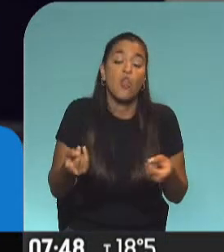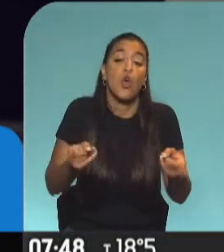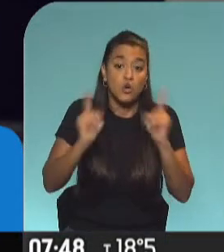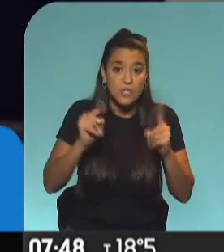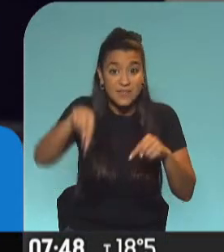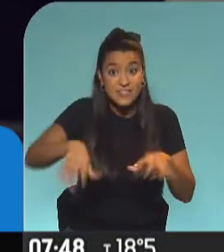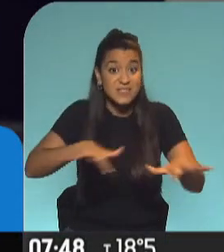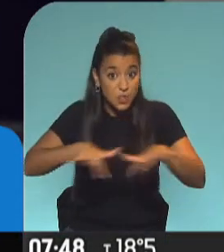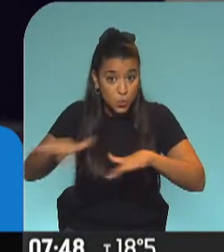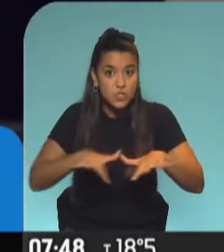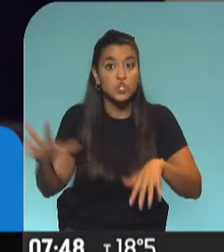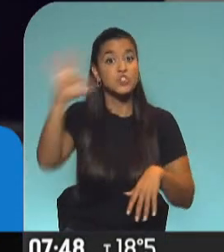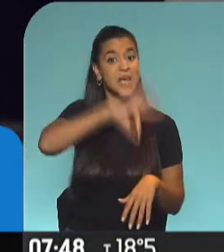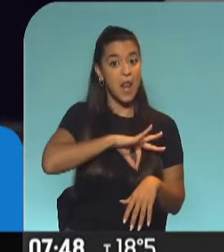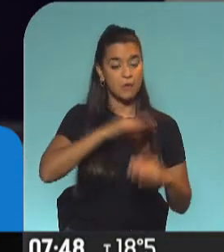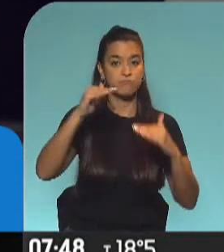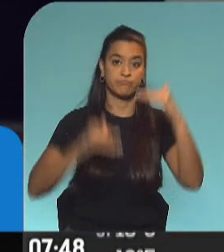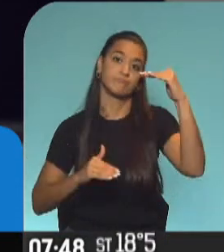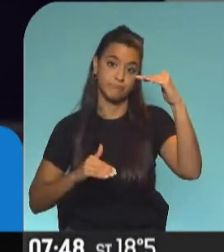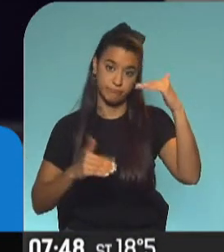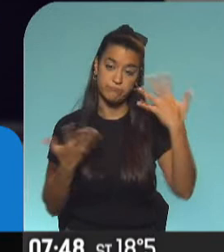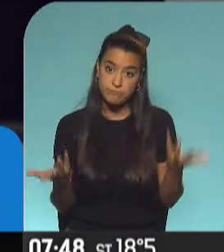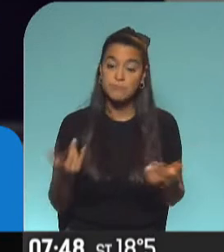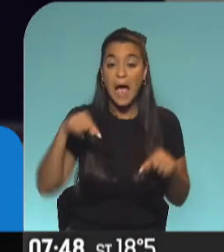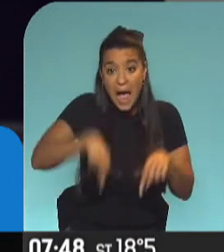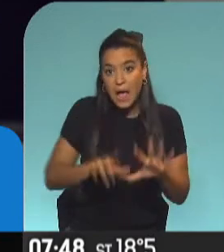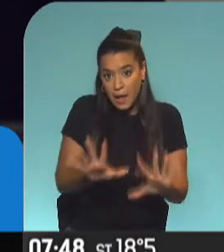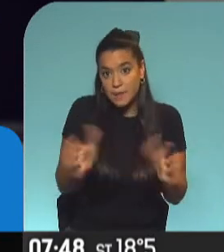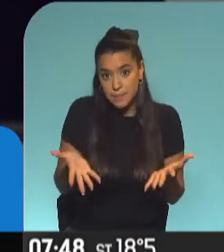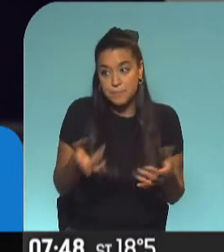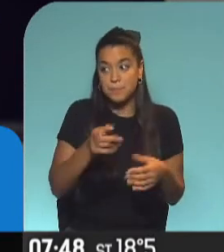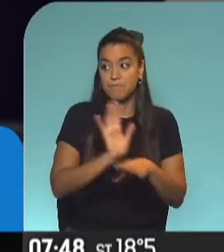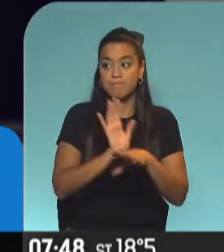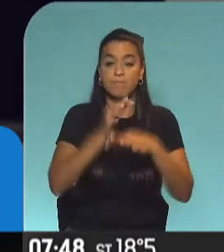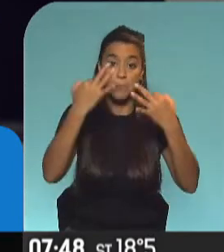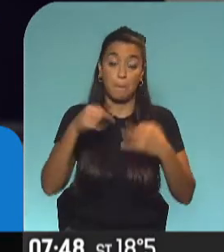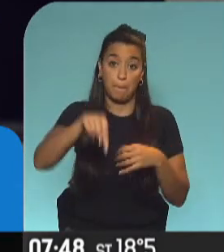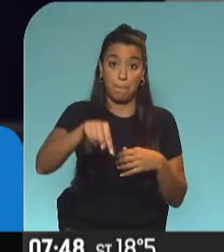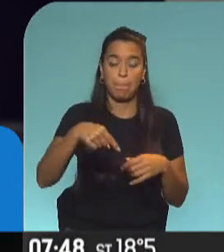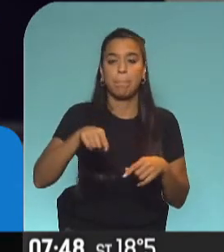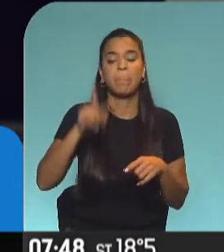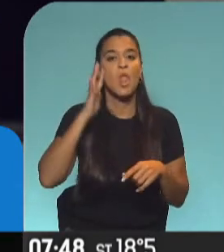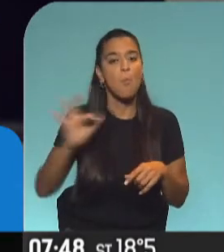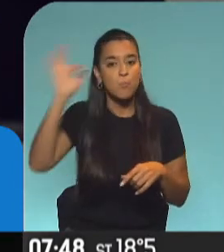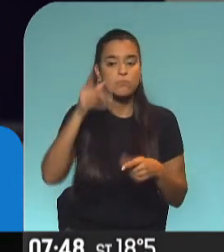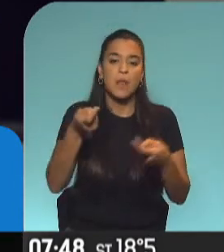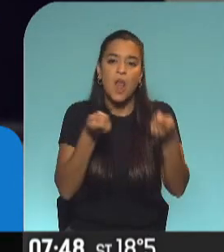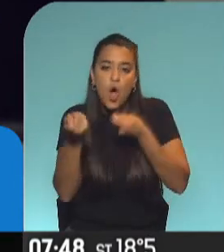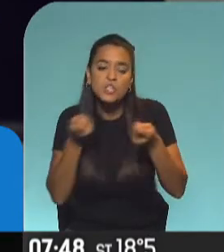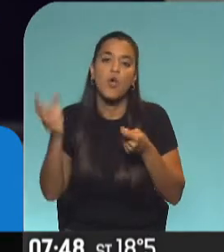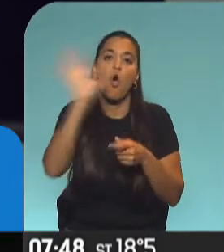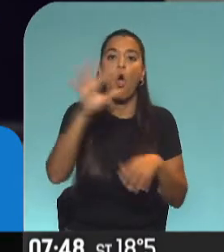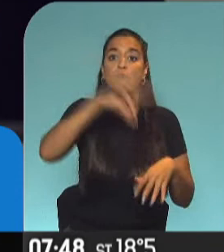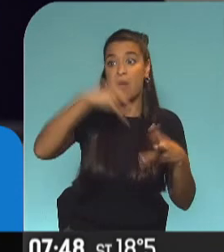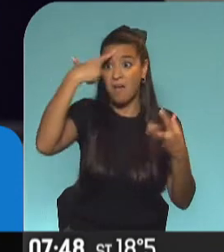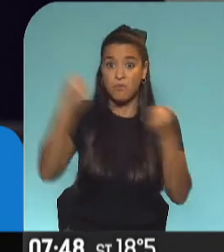están en una situación salarial en desventaja y en este sentido, bueno, se llega en algunas oportunidades, cuando las negociaciones y las